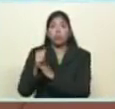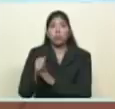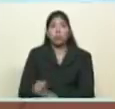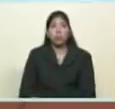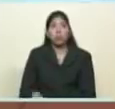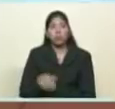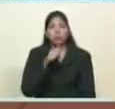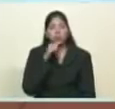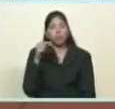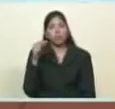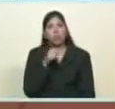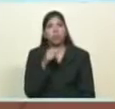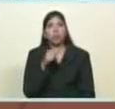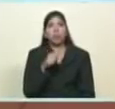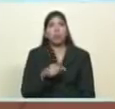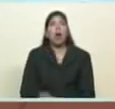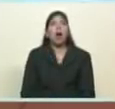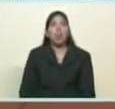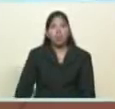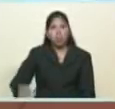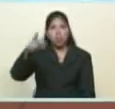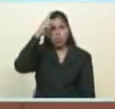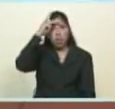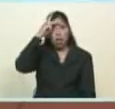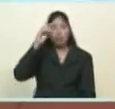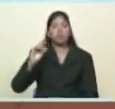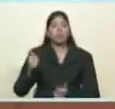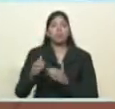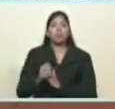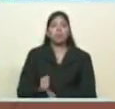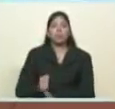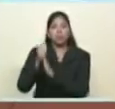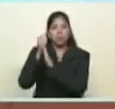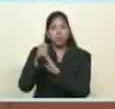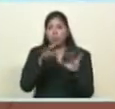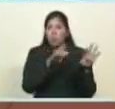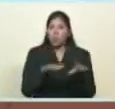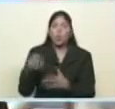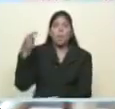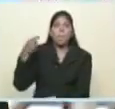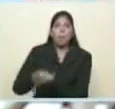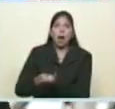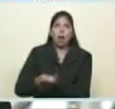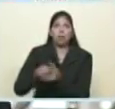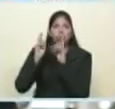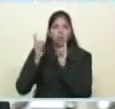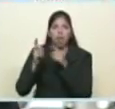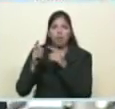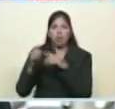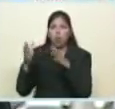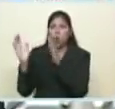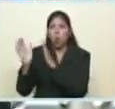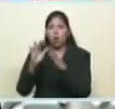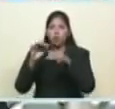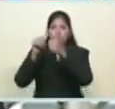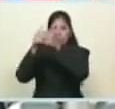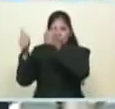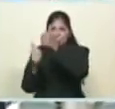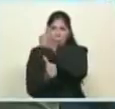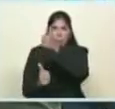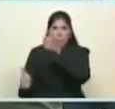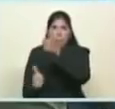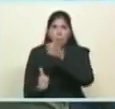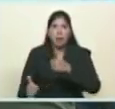por el vicepresidente Tarek El Aissami para iniciar el refinanciamiento y la reestructuración de todos los